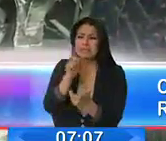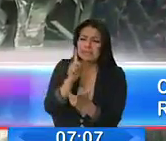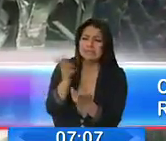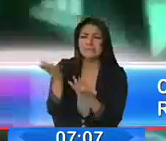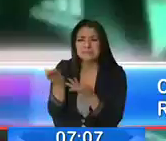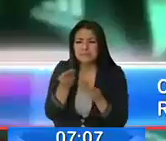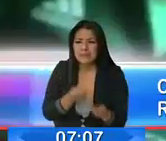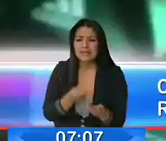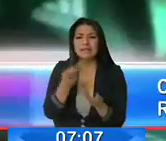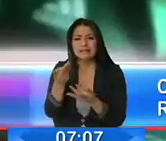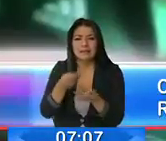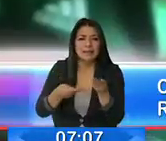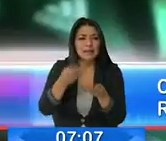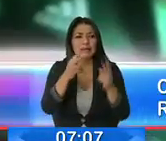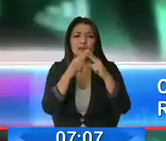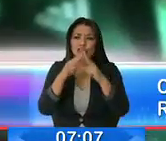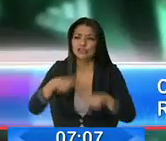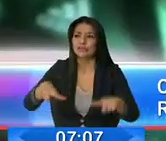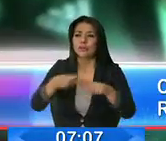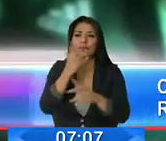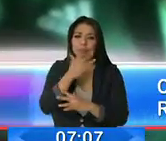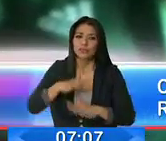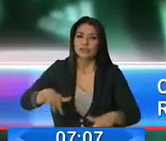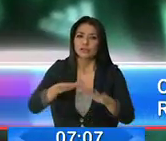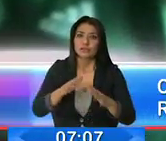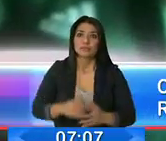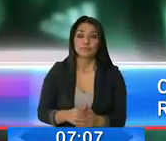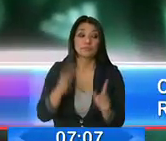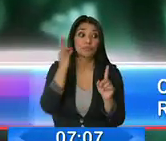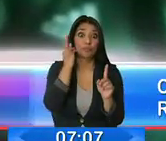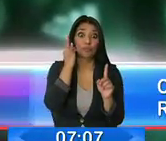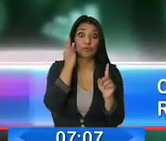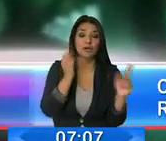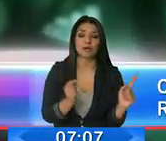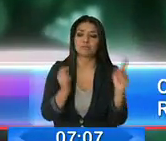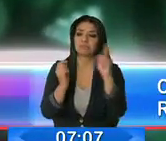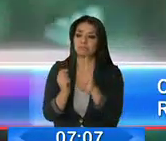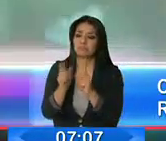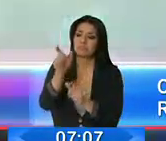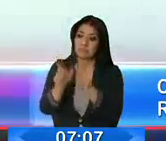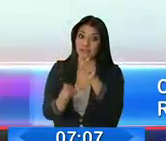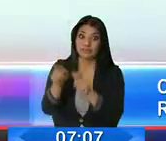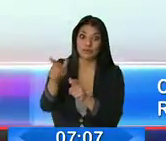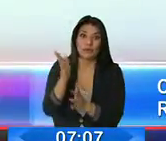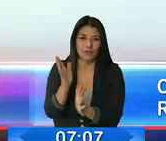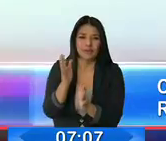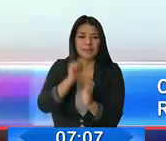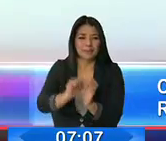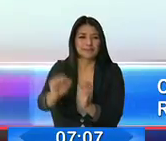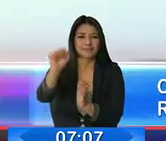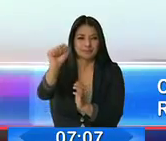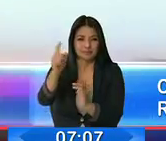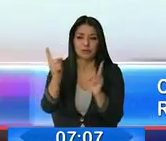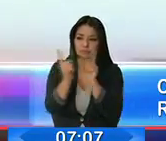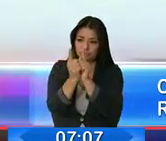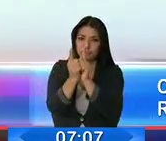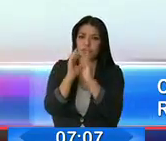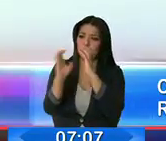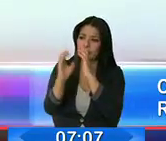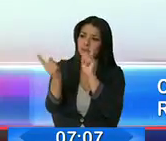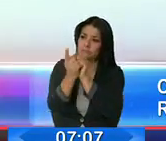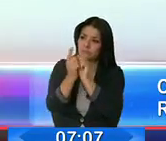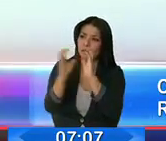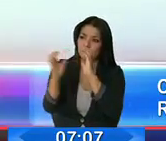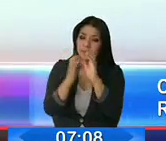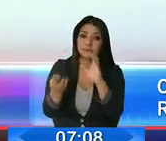quedarse a cambio de conocer lugares turísticos. Y Claudia se bajó, habló con los supuestos patrocinadores del viaje y cuando volvió y se